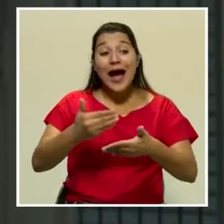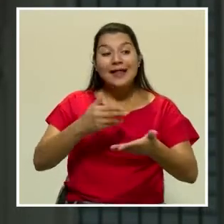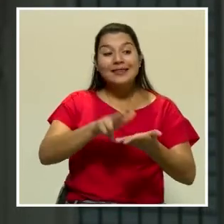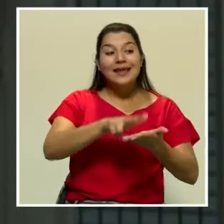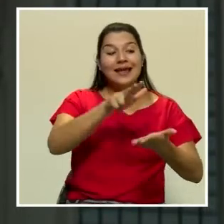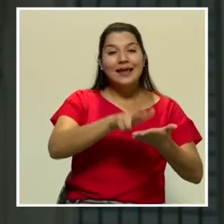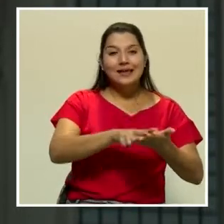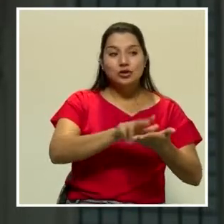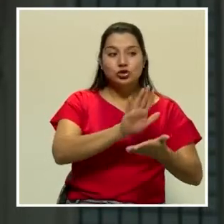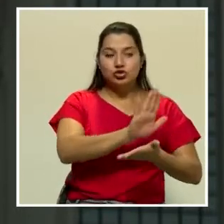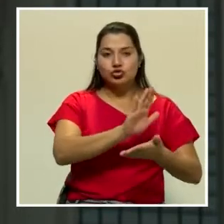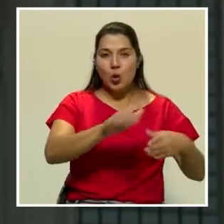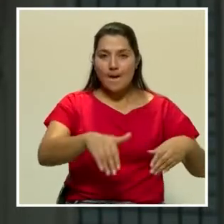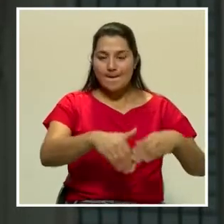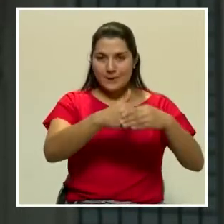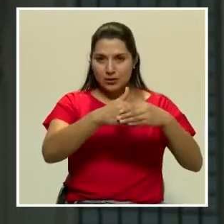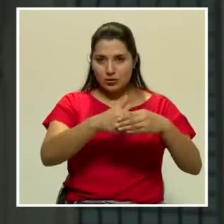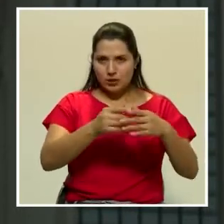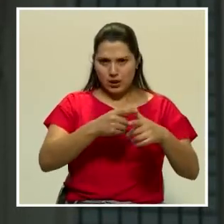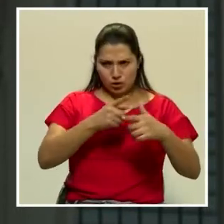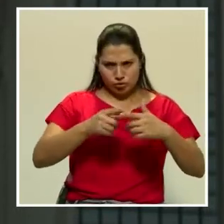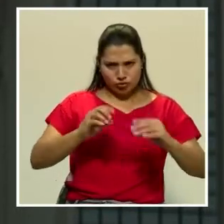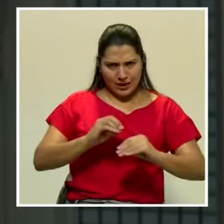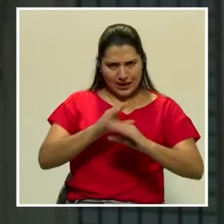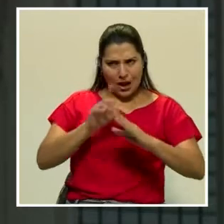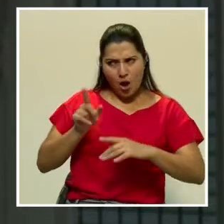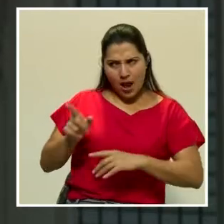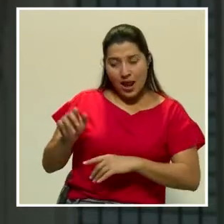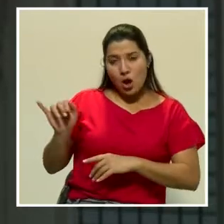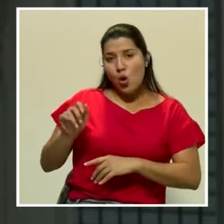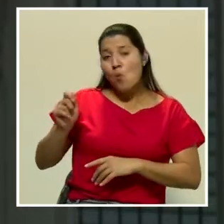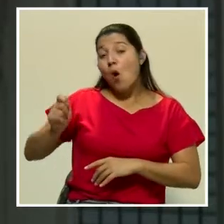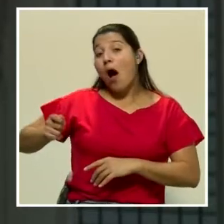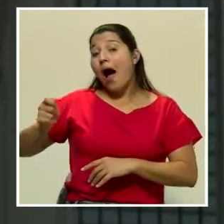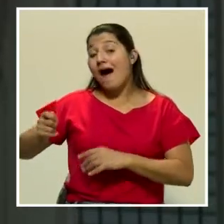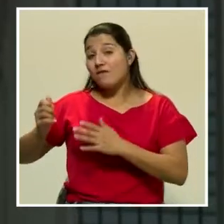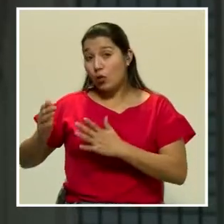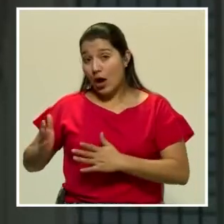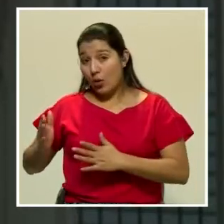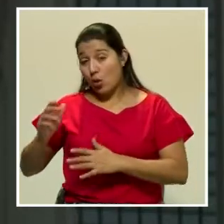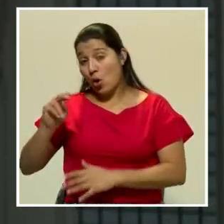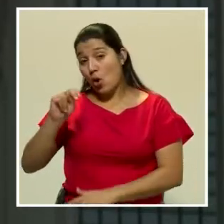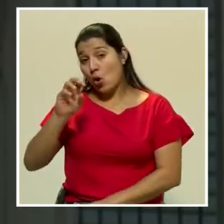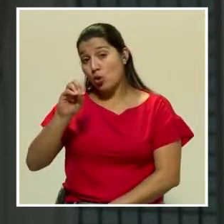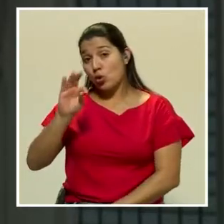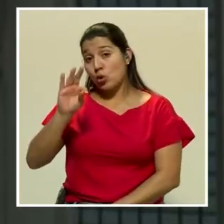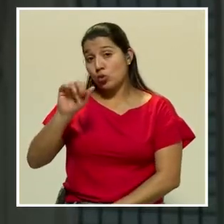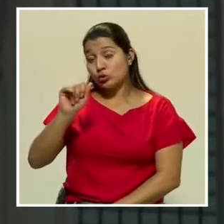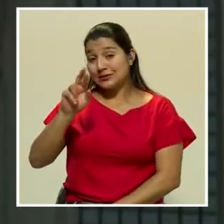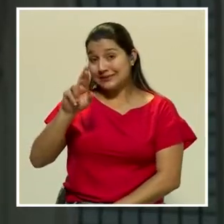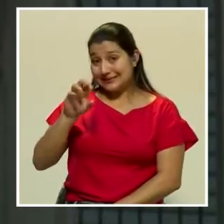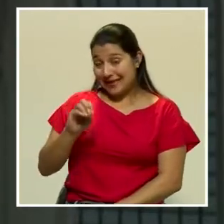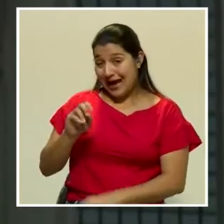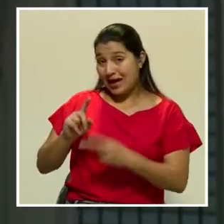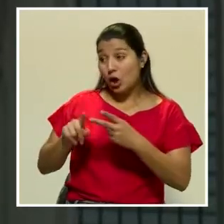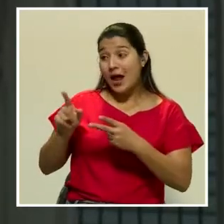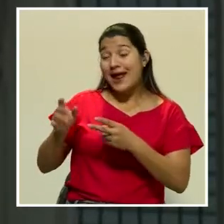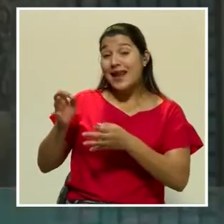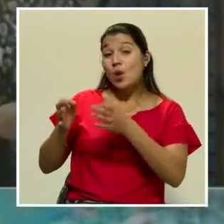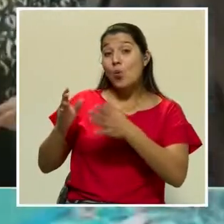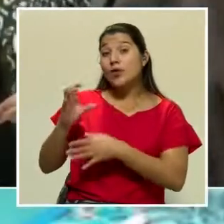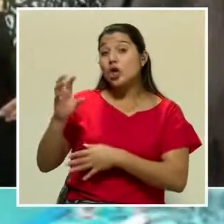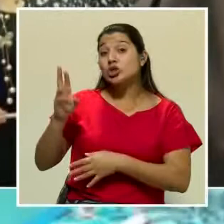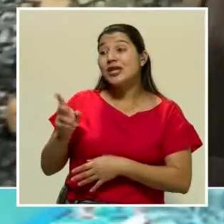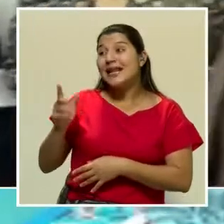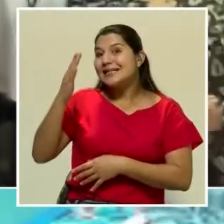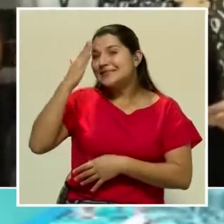sí, él como abogado, como notario, que dice que es porque así se identificó, y como juez de la República sabe que no